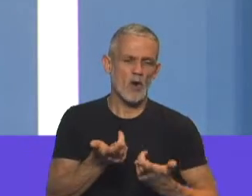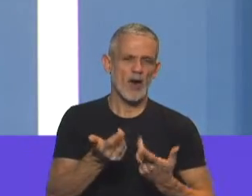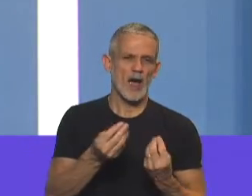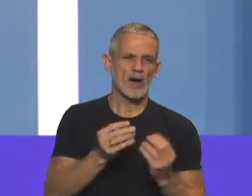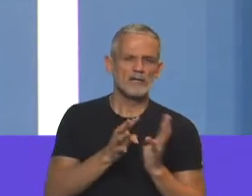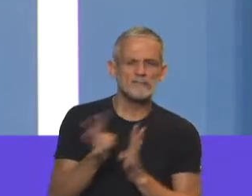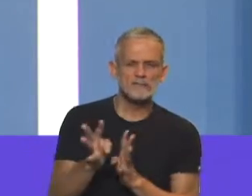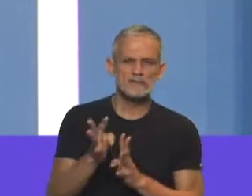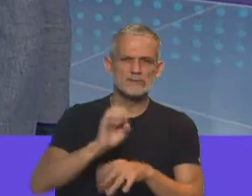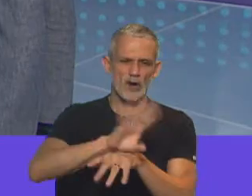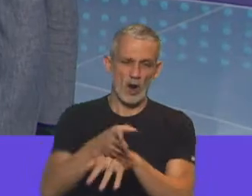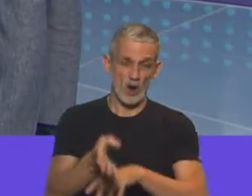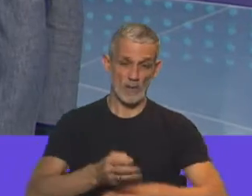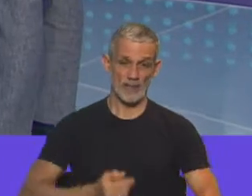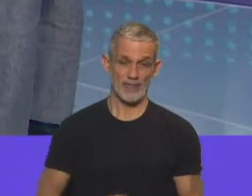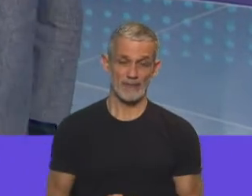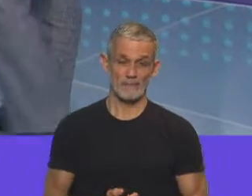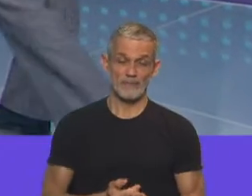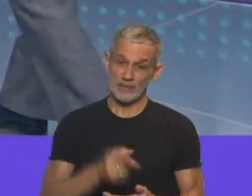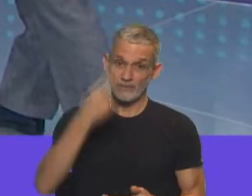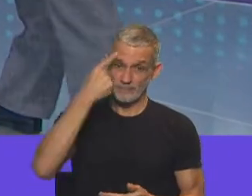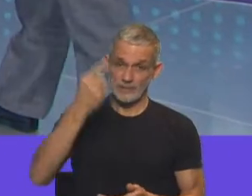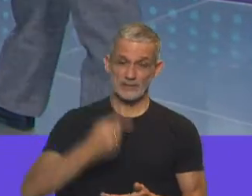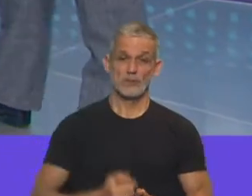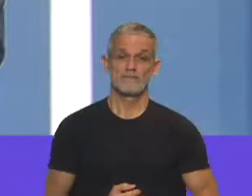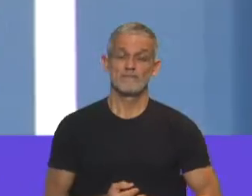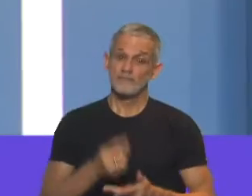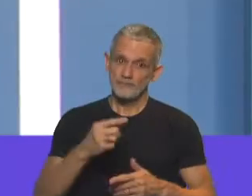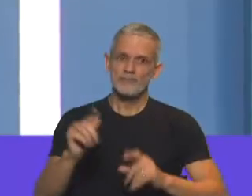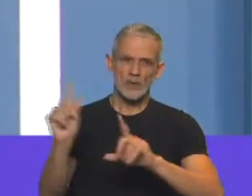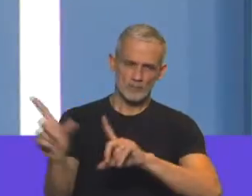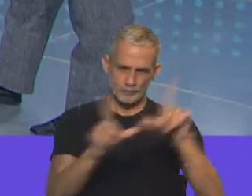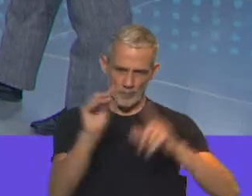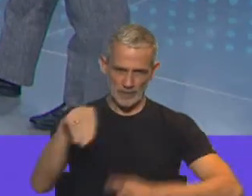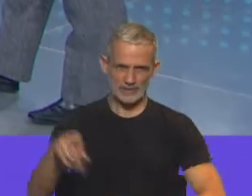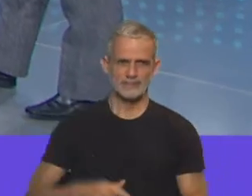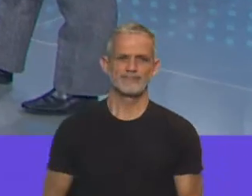el call it así que es para tener en cuenta y avanzó